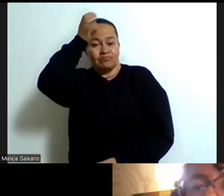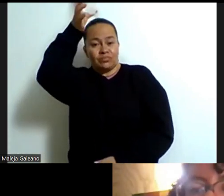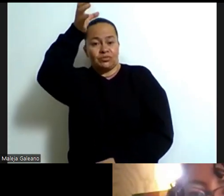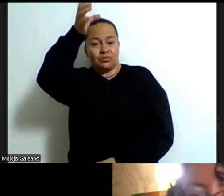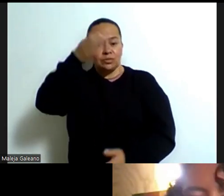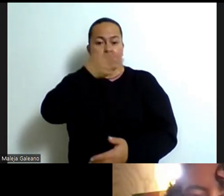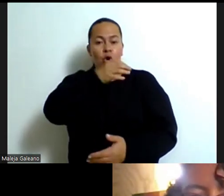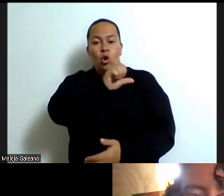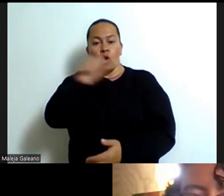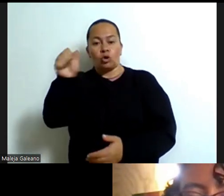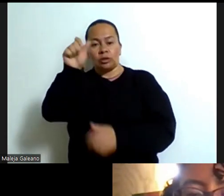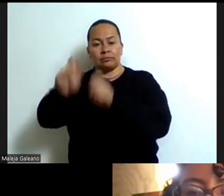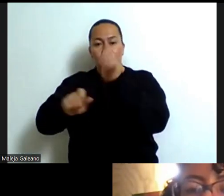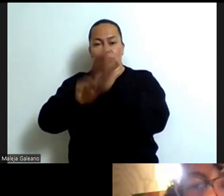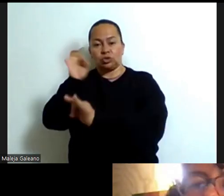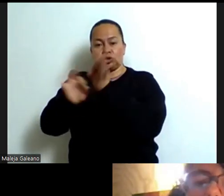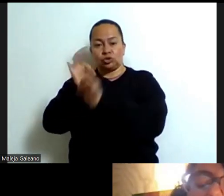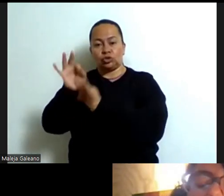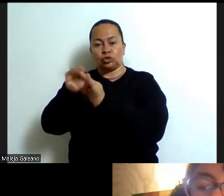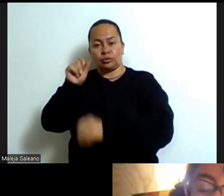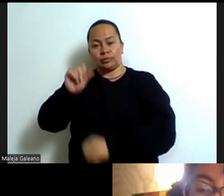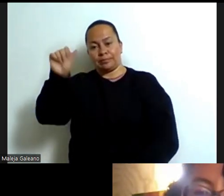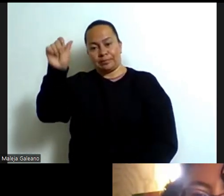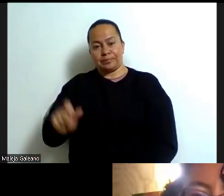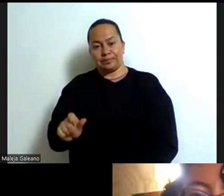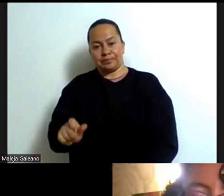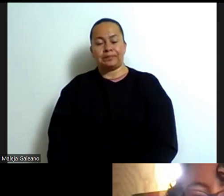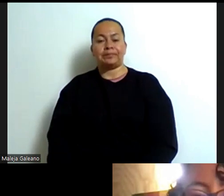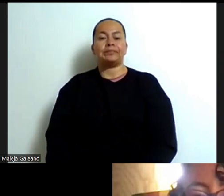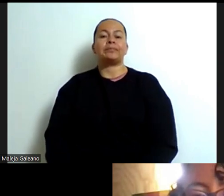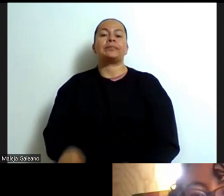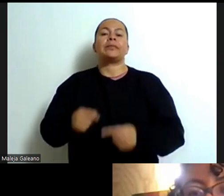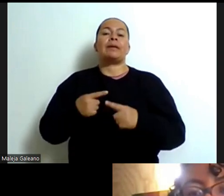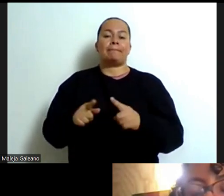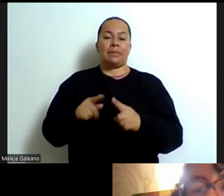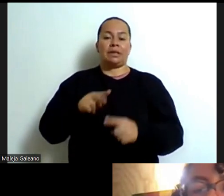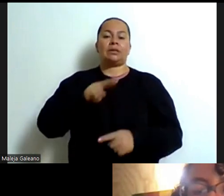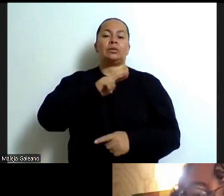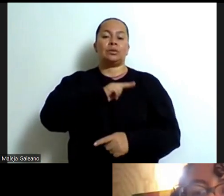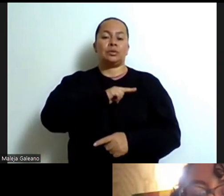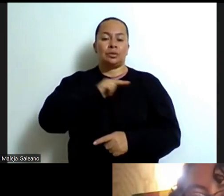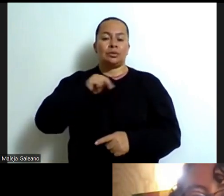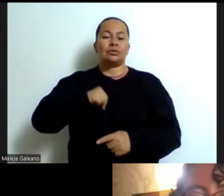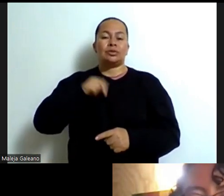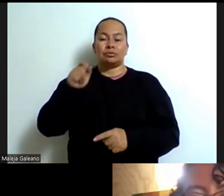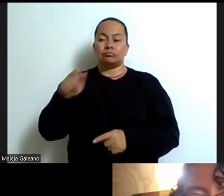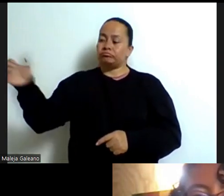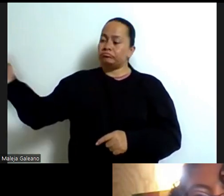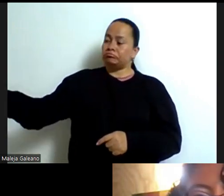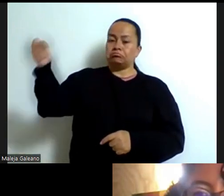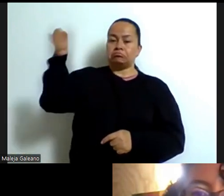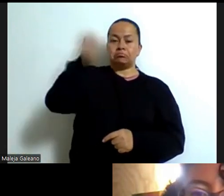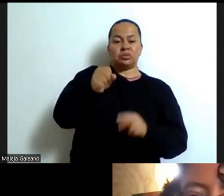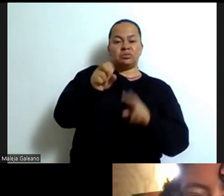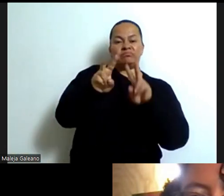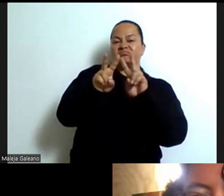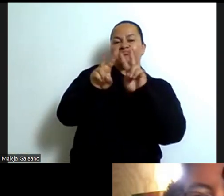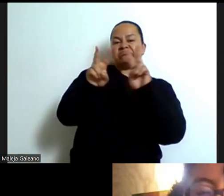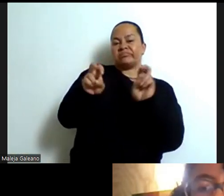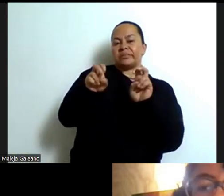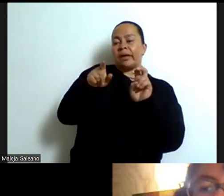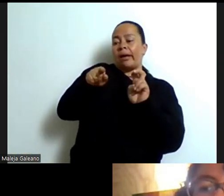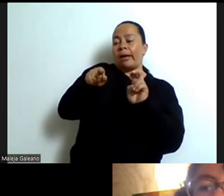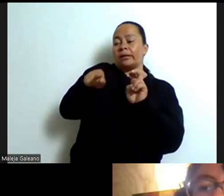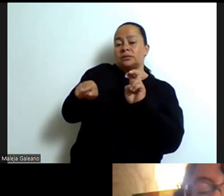a otra persona Pero entonces colocamos a la persona que entre comillas es cuidada